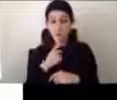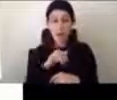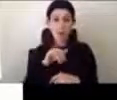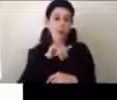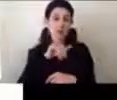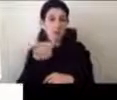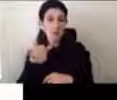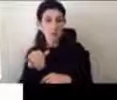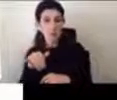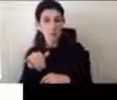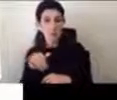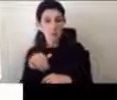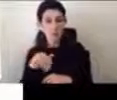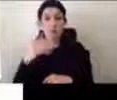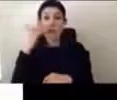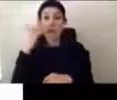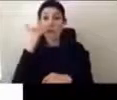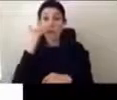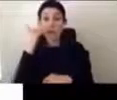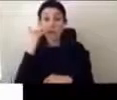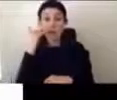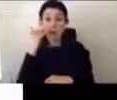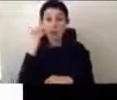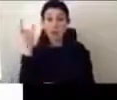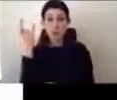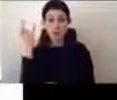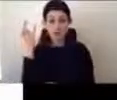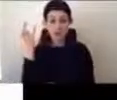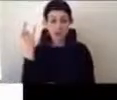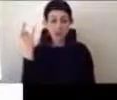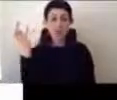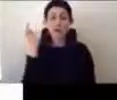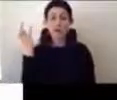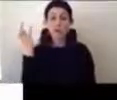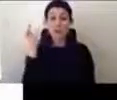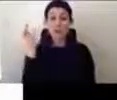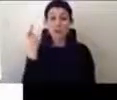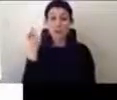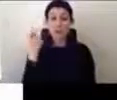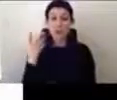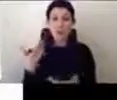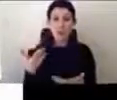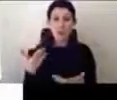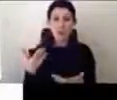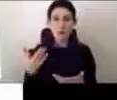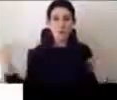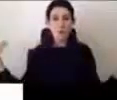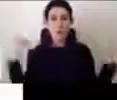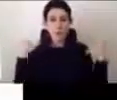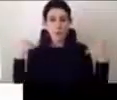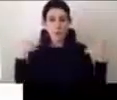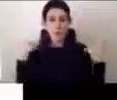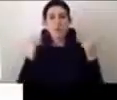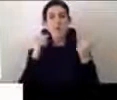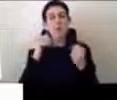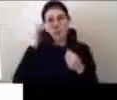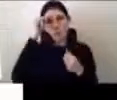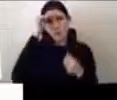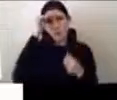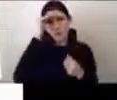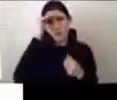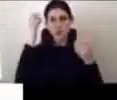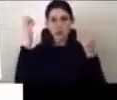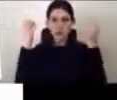niña universitaria que a través de simulaciones puede experimentar, ¿no es cierto? Puede aprender,